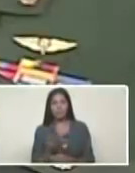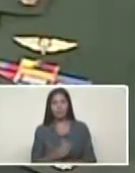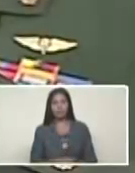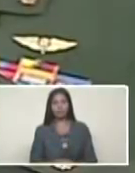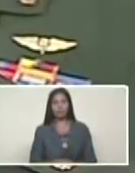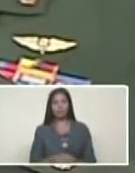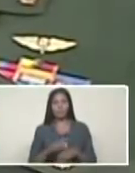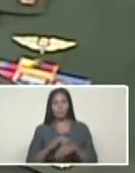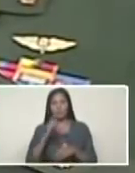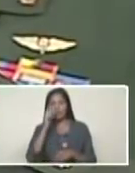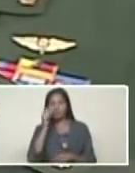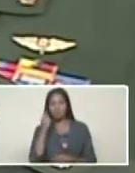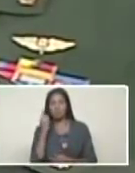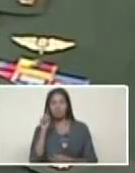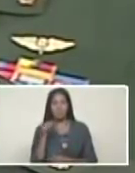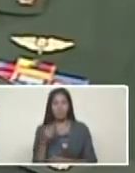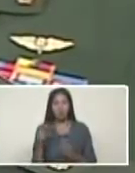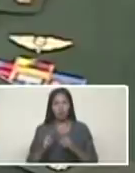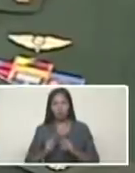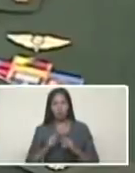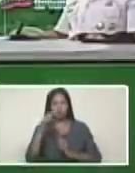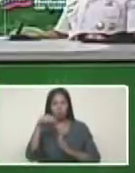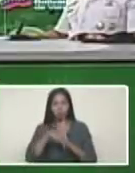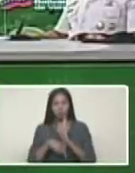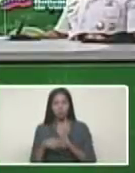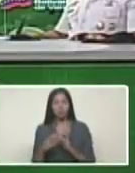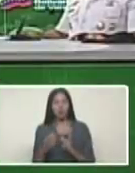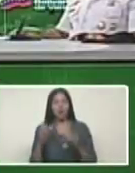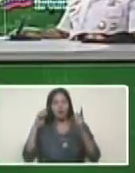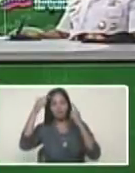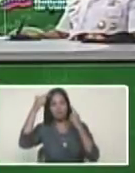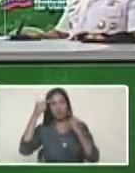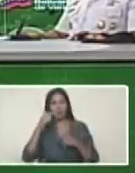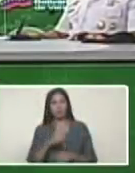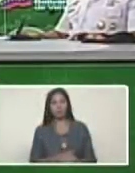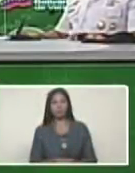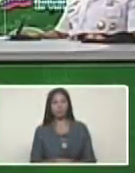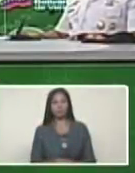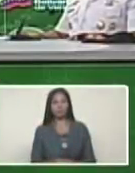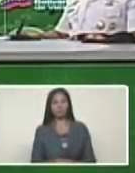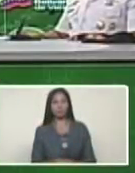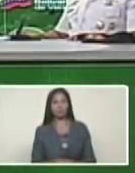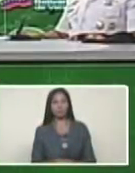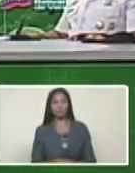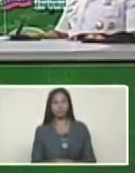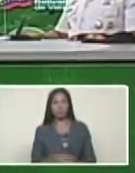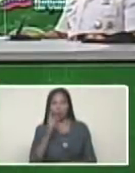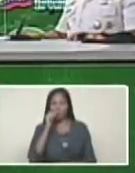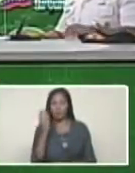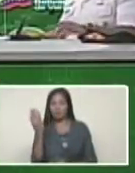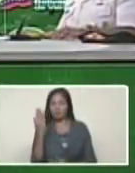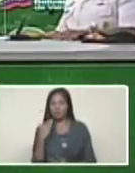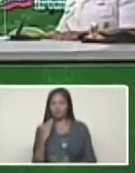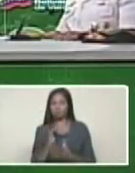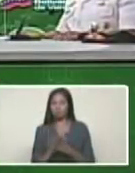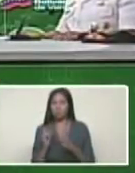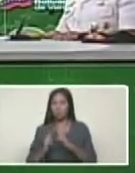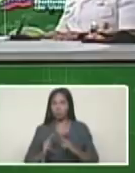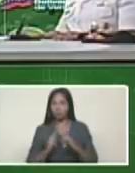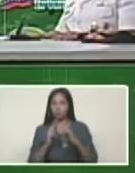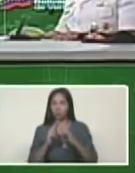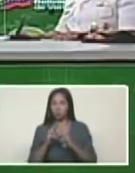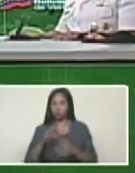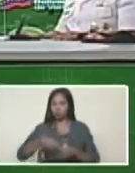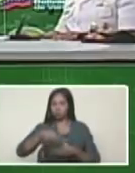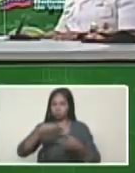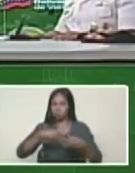ministras, conocieron muy bien a nuestro comandante Chávez. El almirante Ceballos fue decano del comandante Chávez. Lo